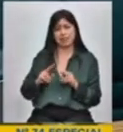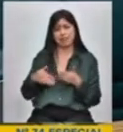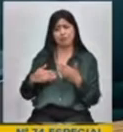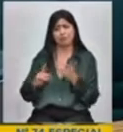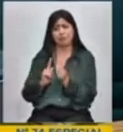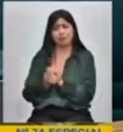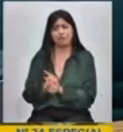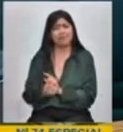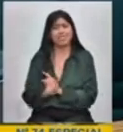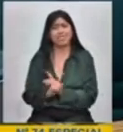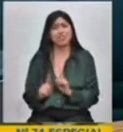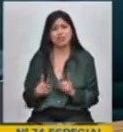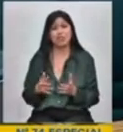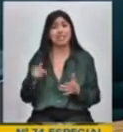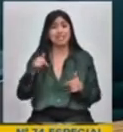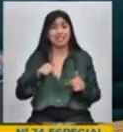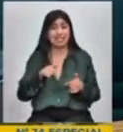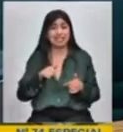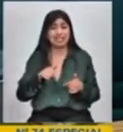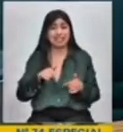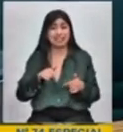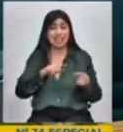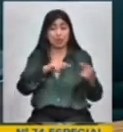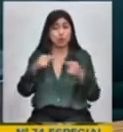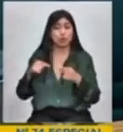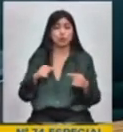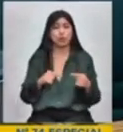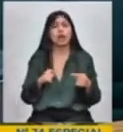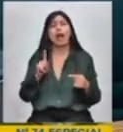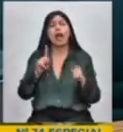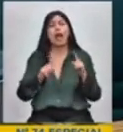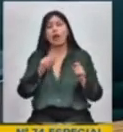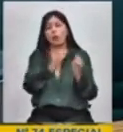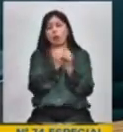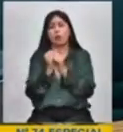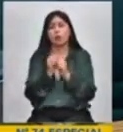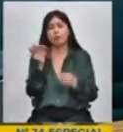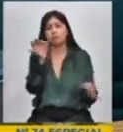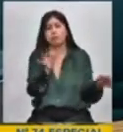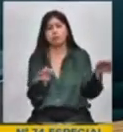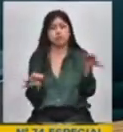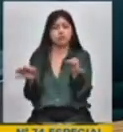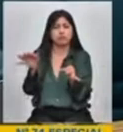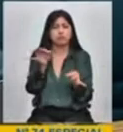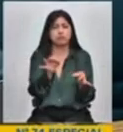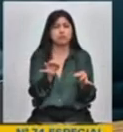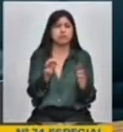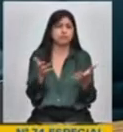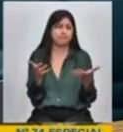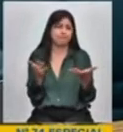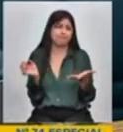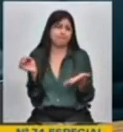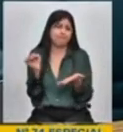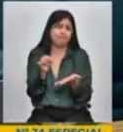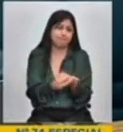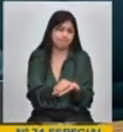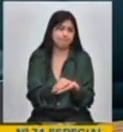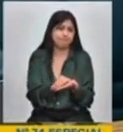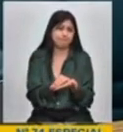modificados. Entonces, este es el espacio, ¿no es cierto?, en que colegas hacen el punto para poder